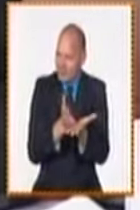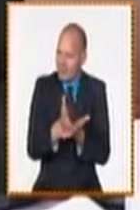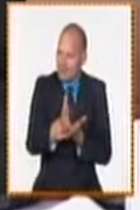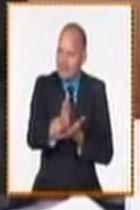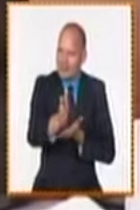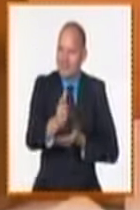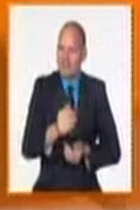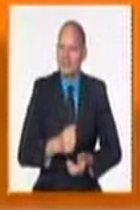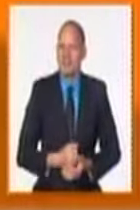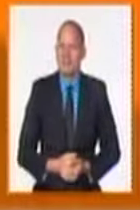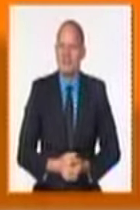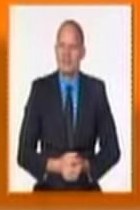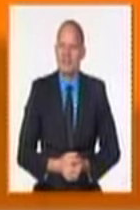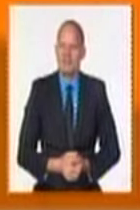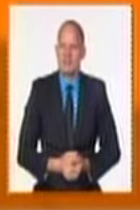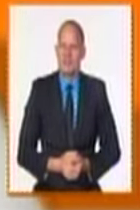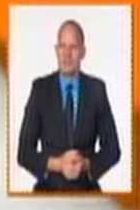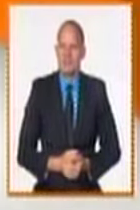lugar.